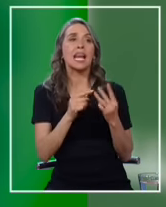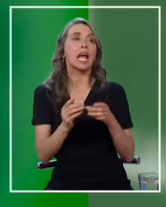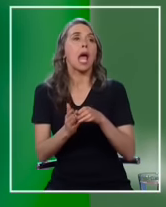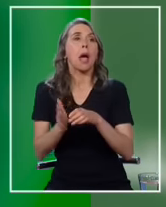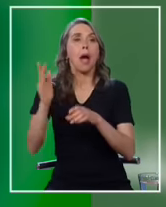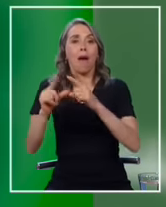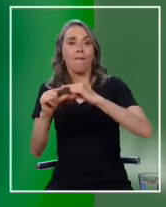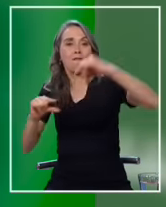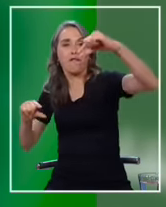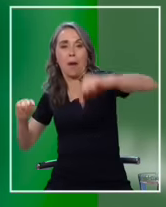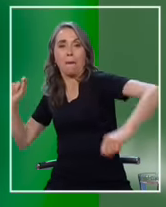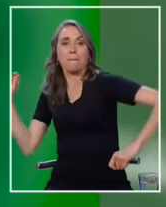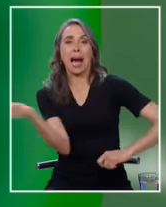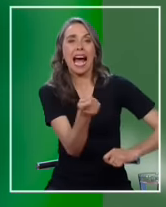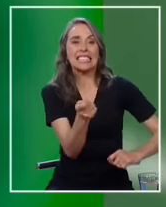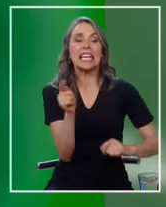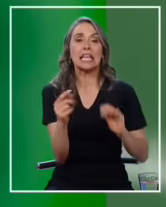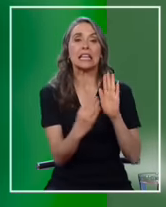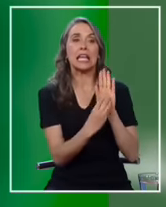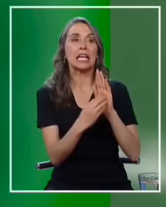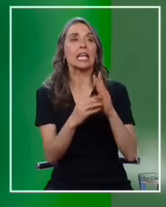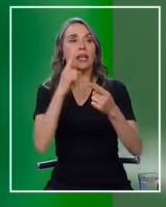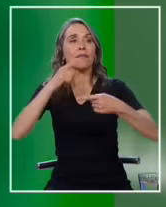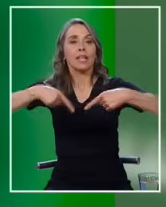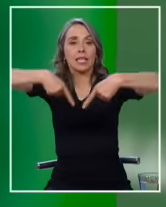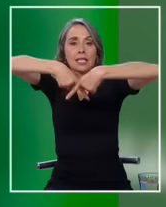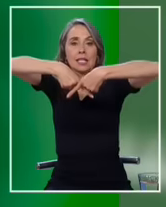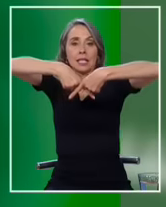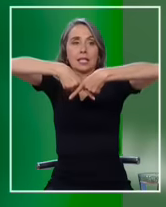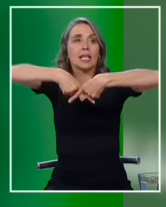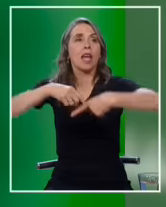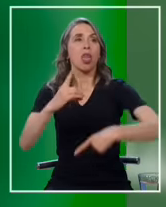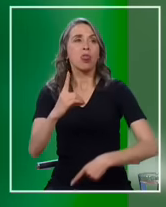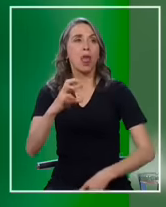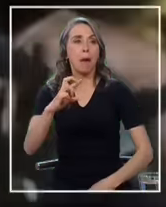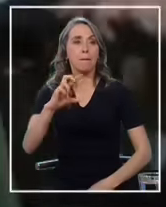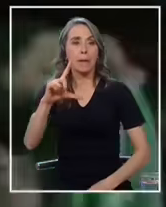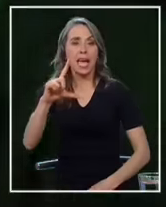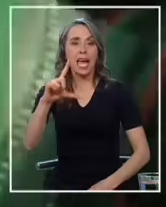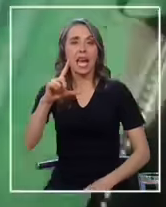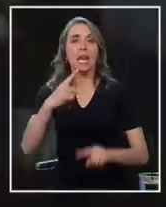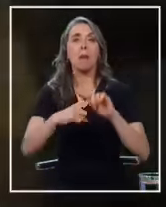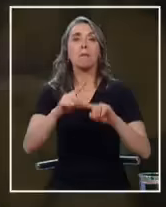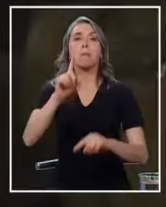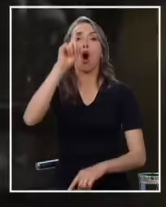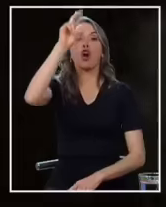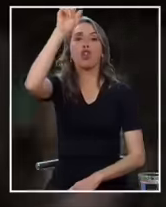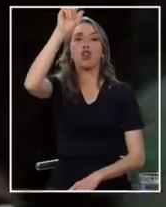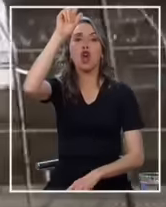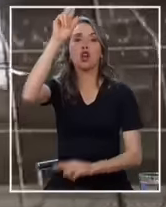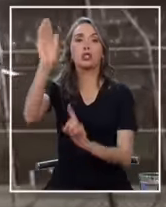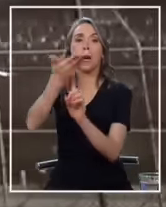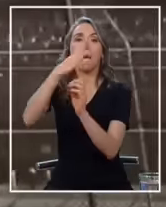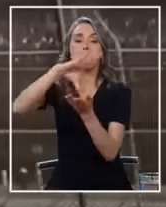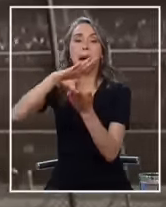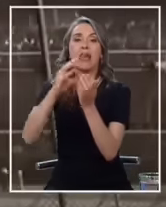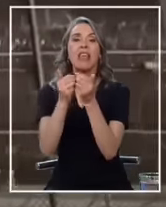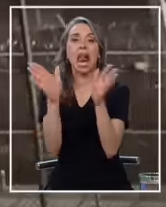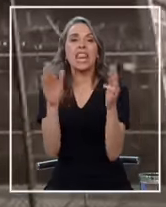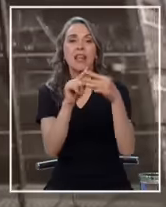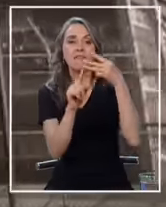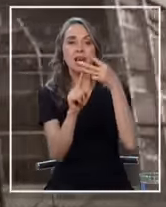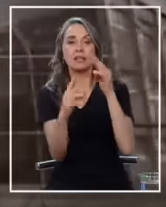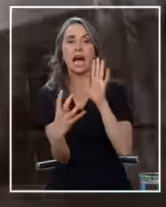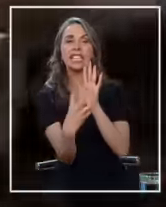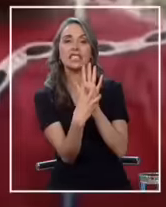arma preferente. Su insignia es acompañada por la sigla DPL, por Dios, Patria y Libertad. Lema presente en